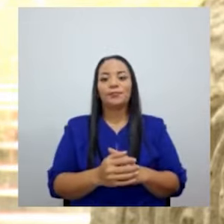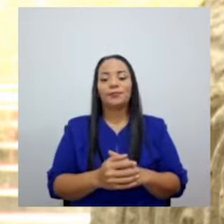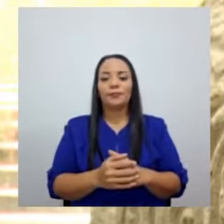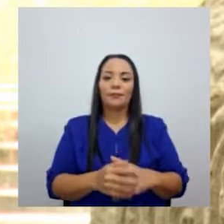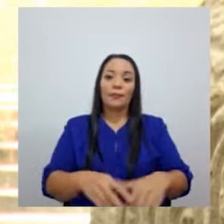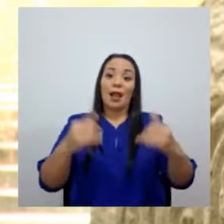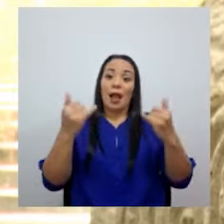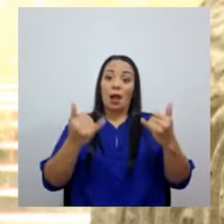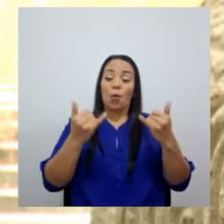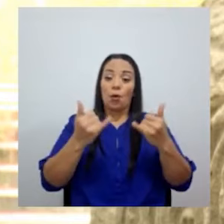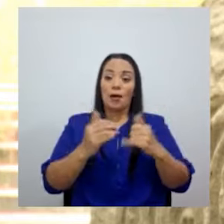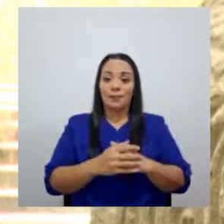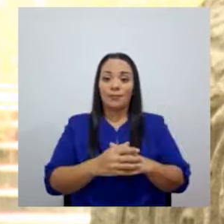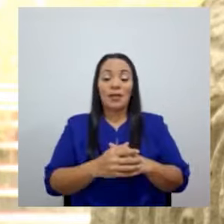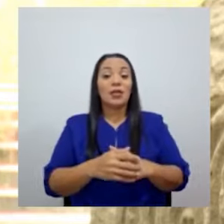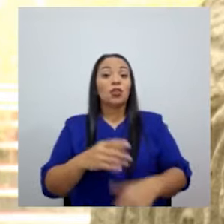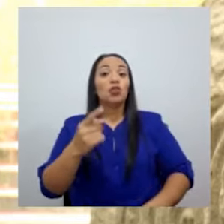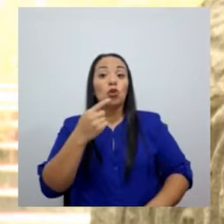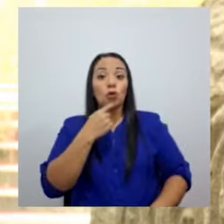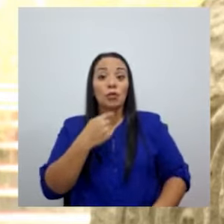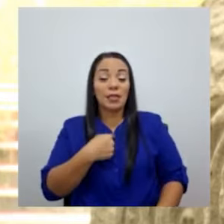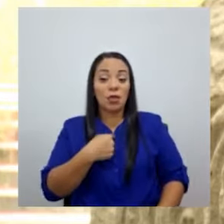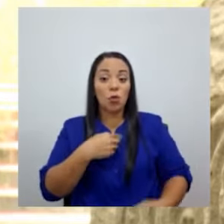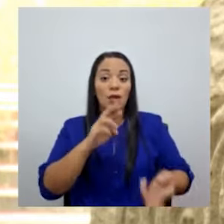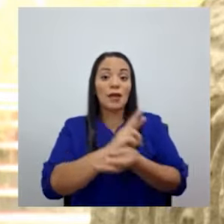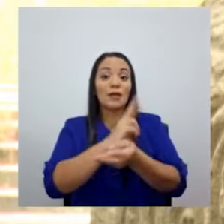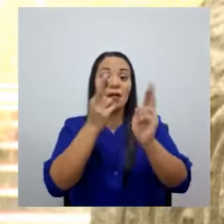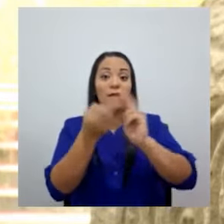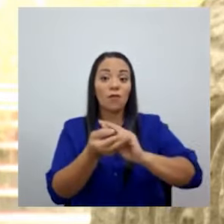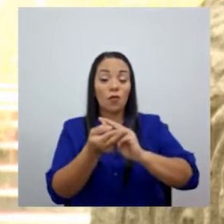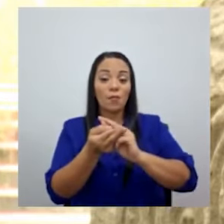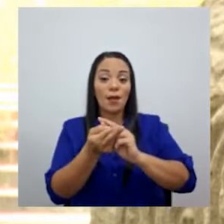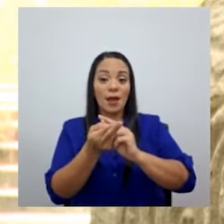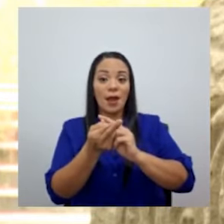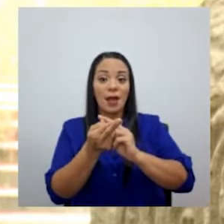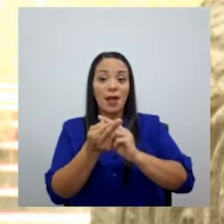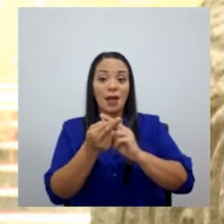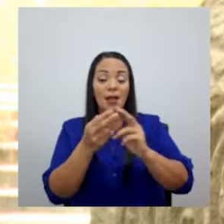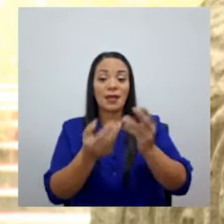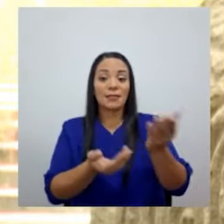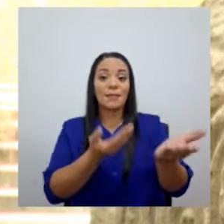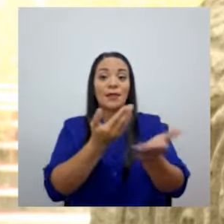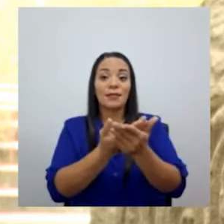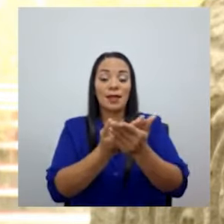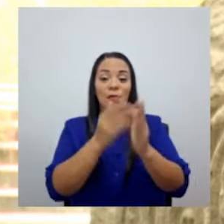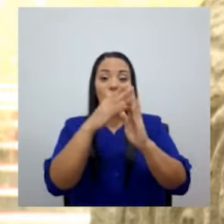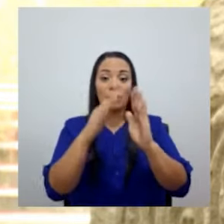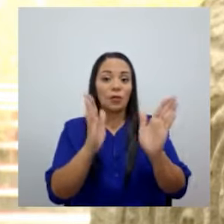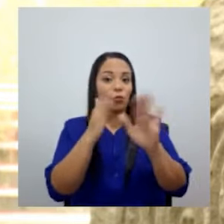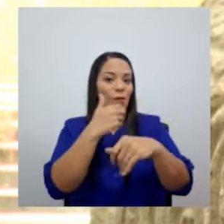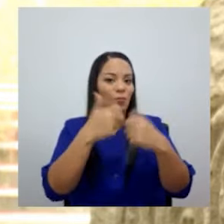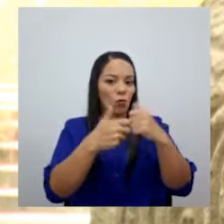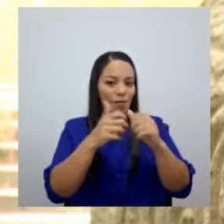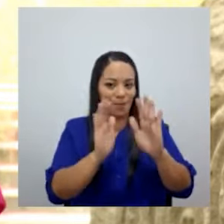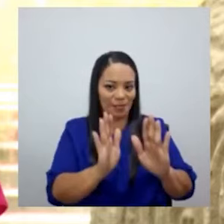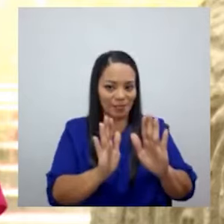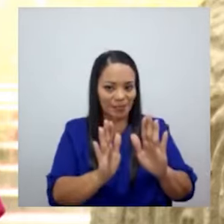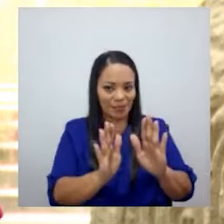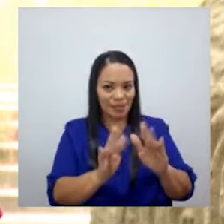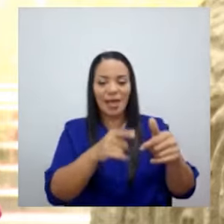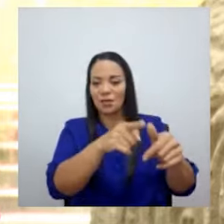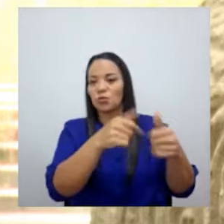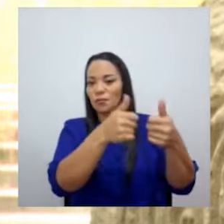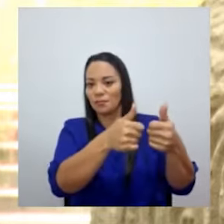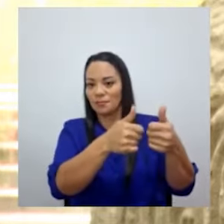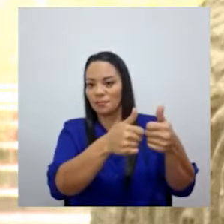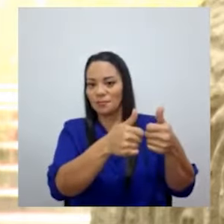oportunidad nos dijo que la reforma que se plantea a la Contraloría no tiene problemas. Es decir, con eso tenemos